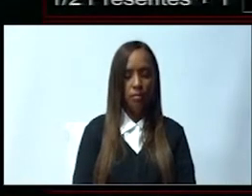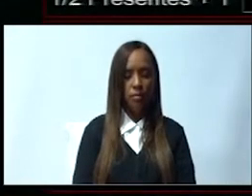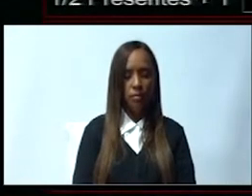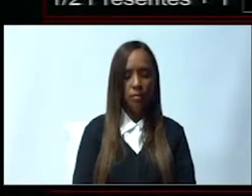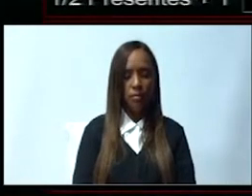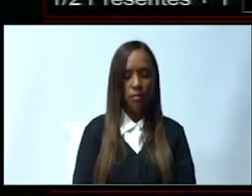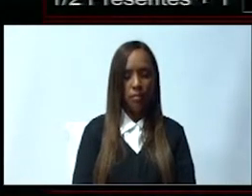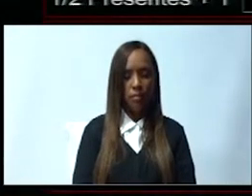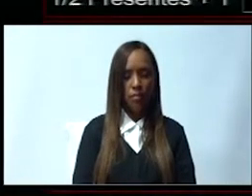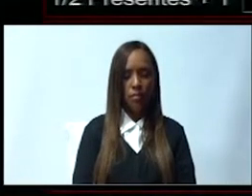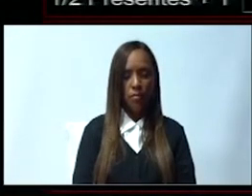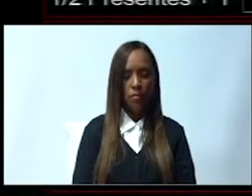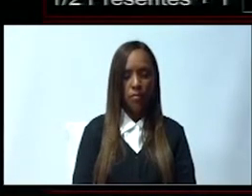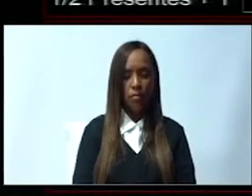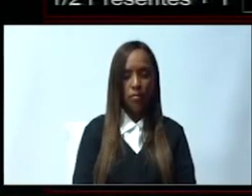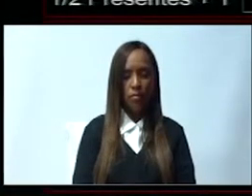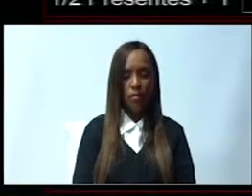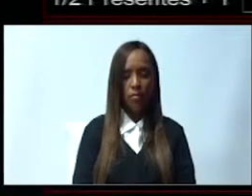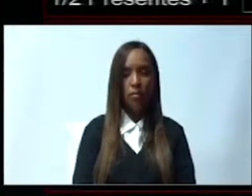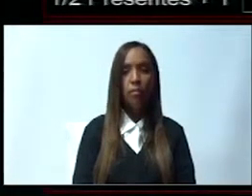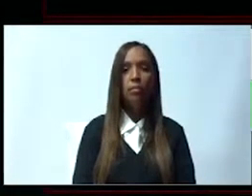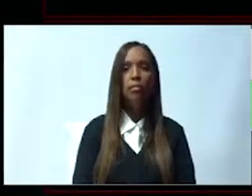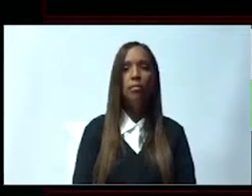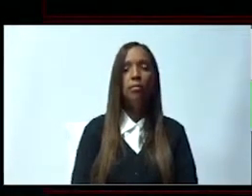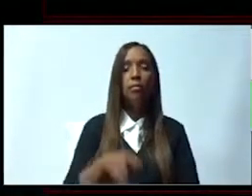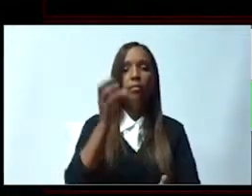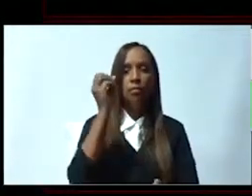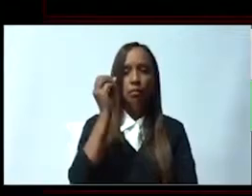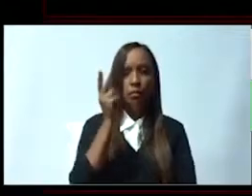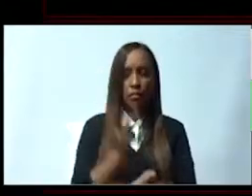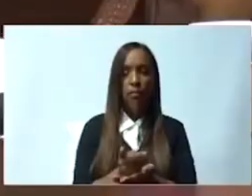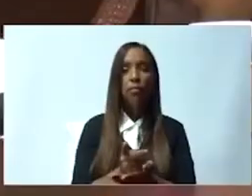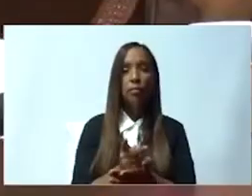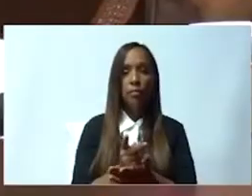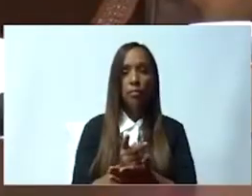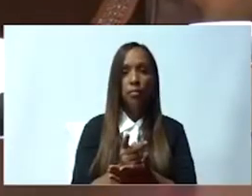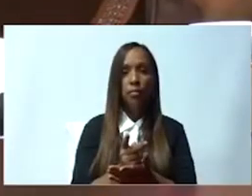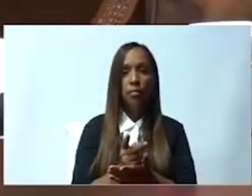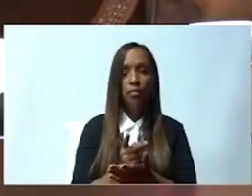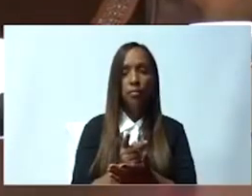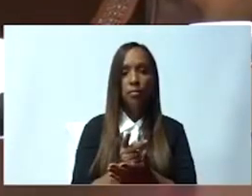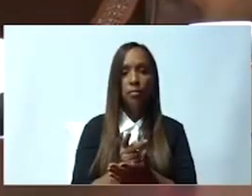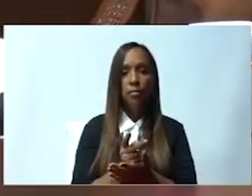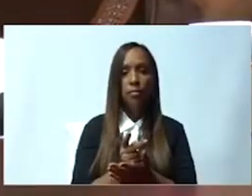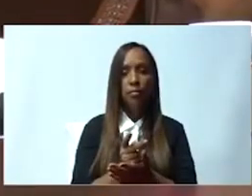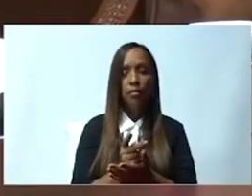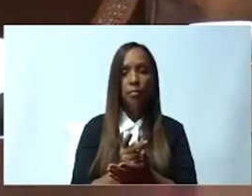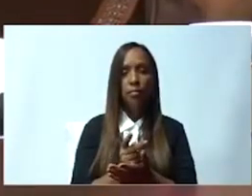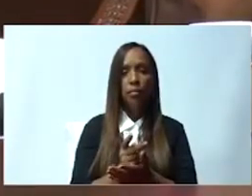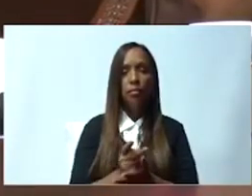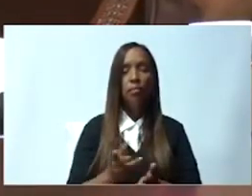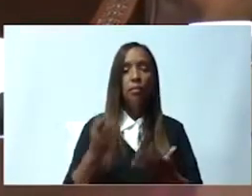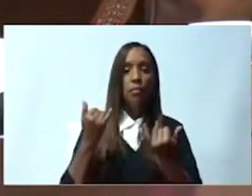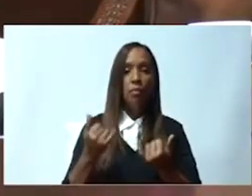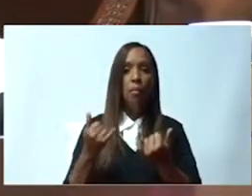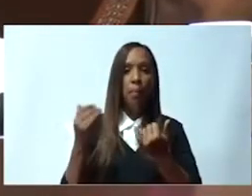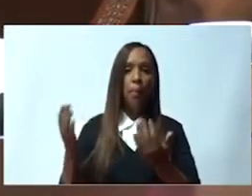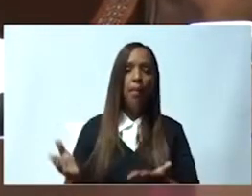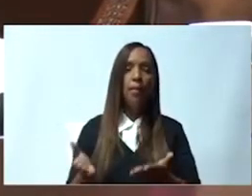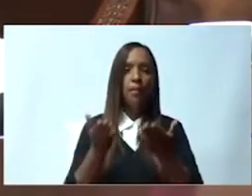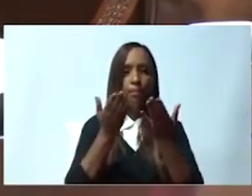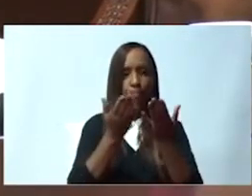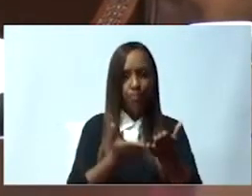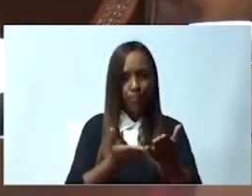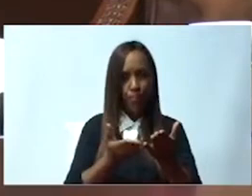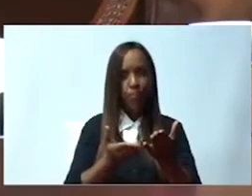Aprobado el informe. Someto a votación en única lectura con su informe